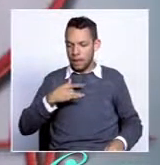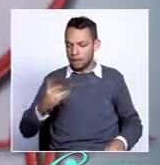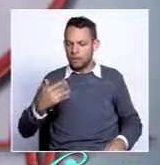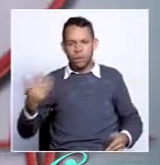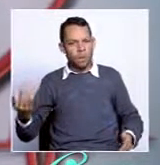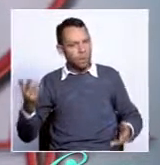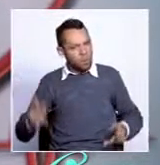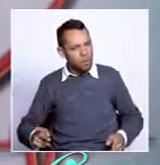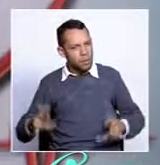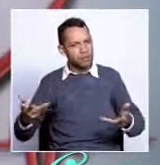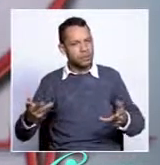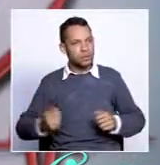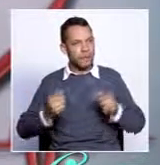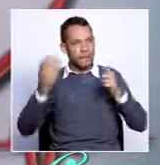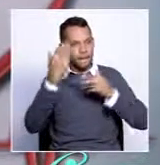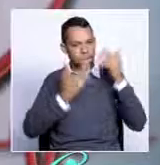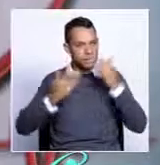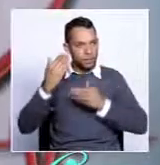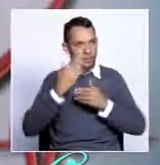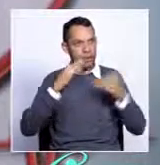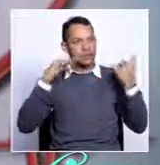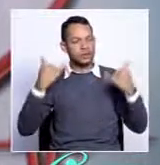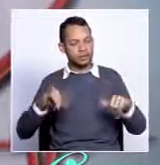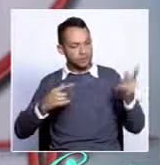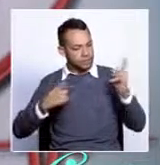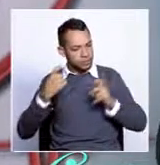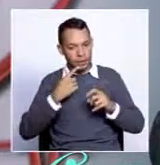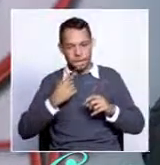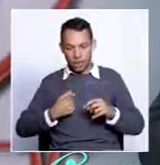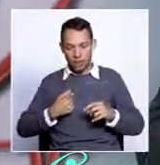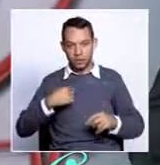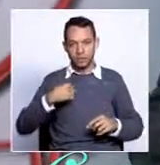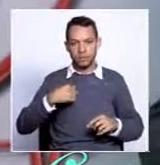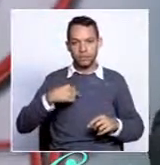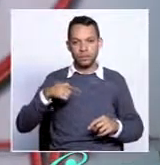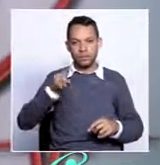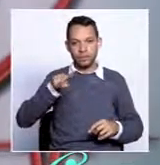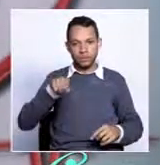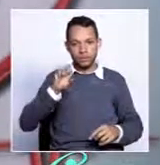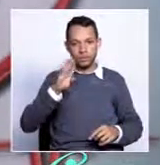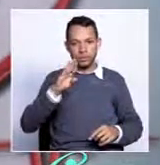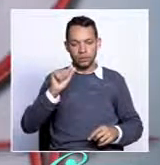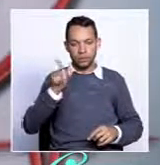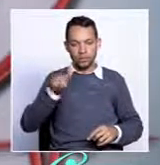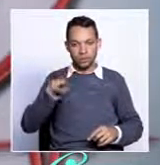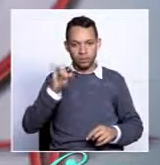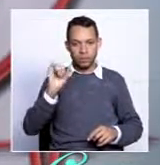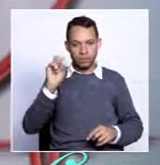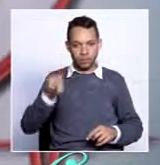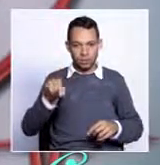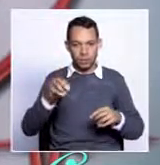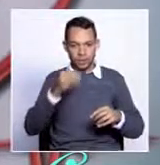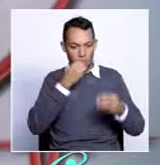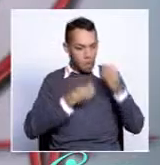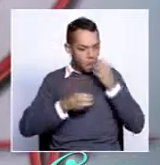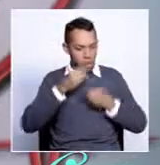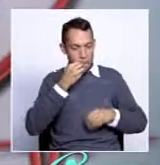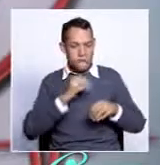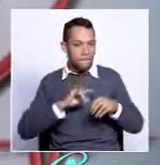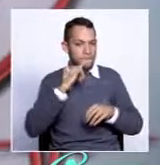y ahí es donde él me decía ahora sebastián yo no es que es yo sé que yo me conmovió como muy mal